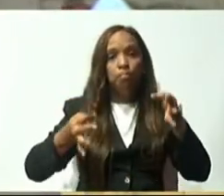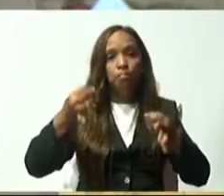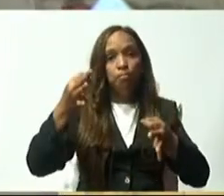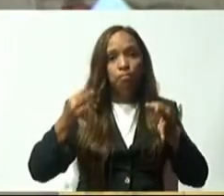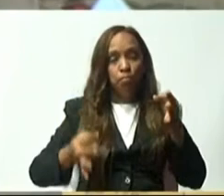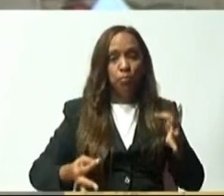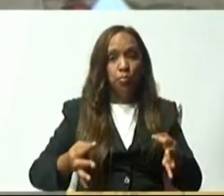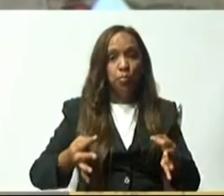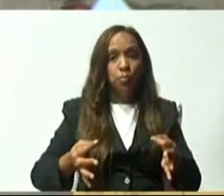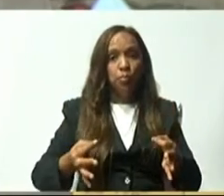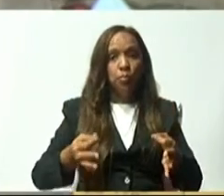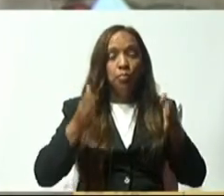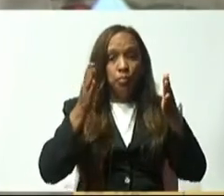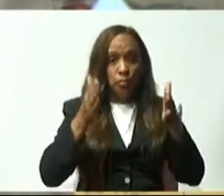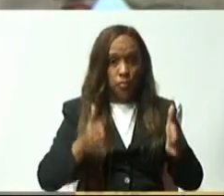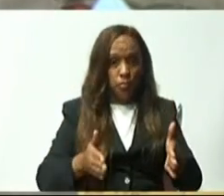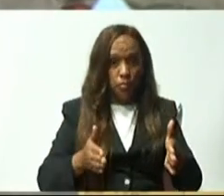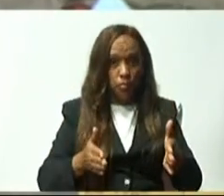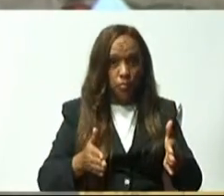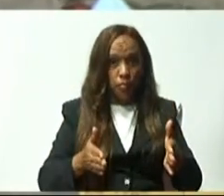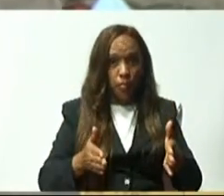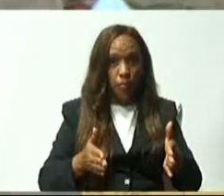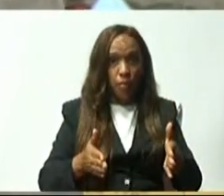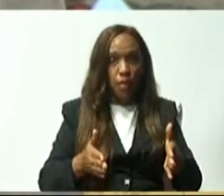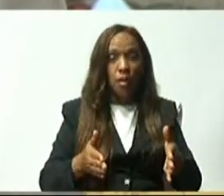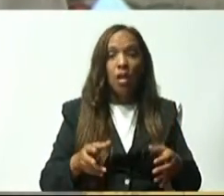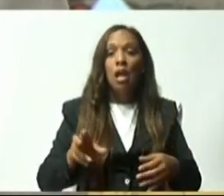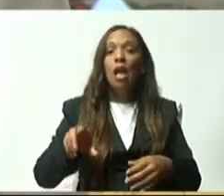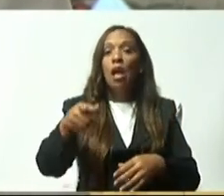en principio, pero al final tuve que aceptar nuevamente.